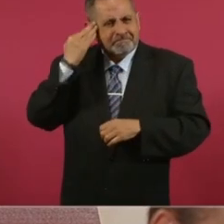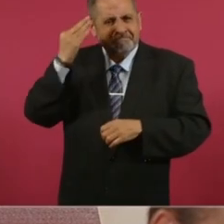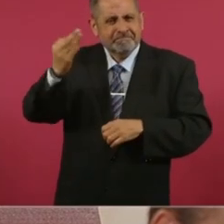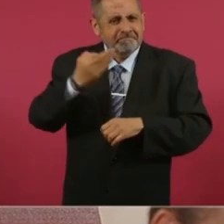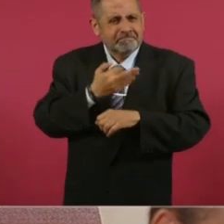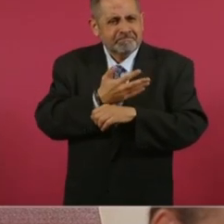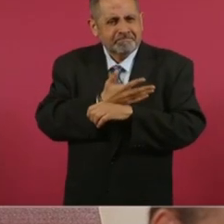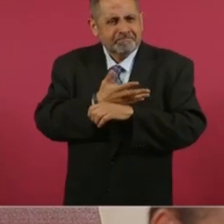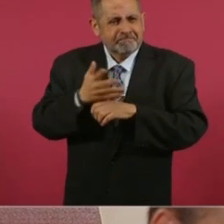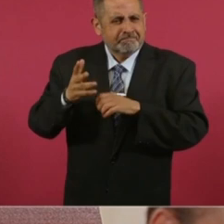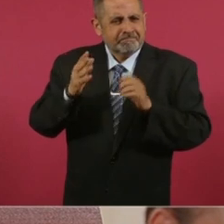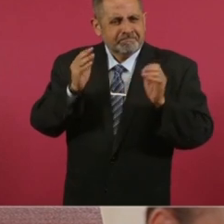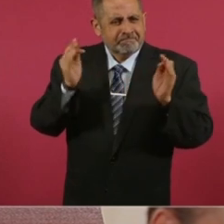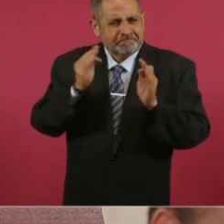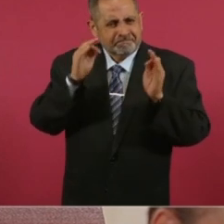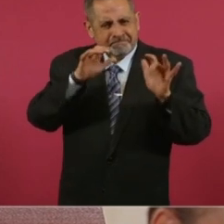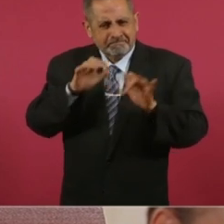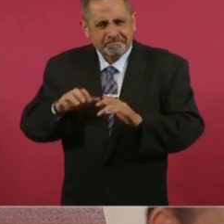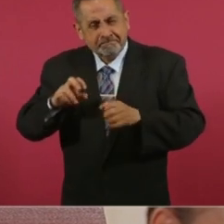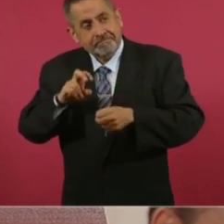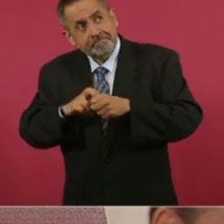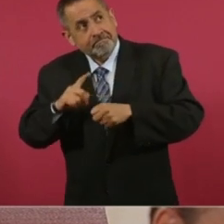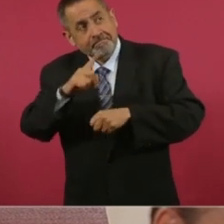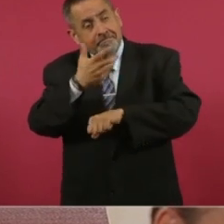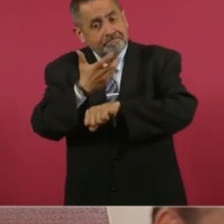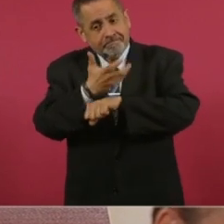invernales en Estados Unidos,